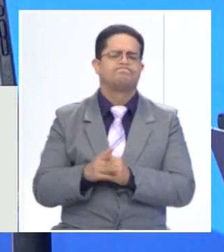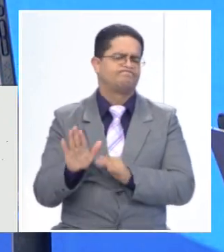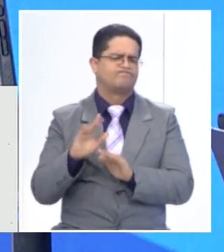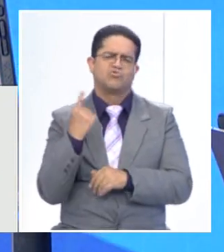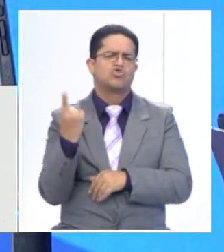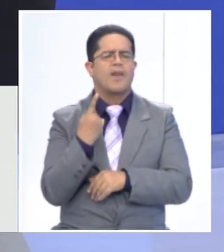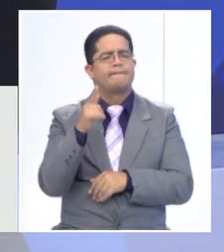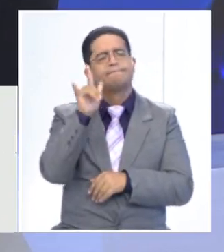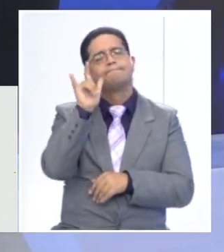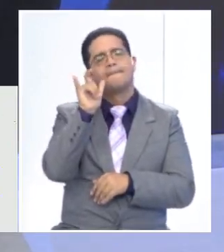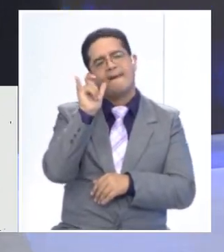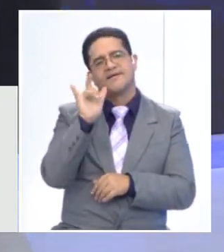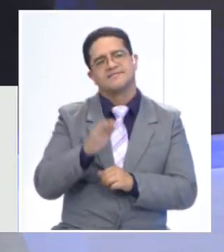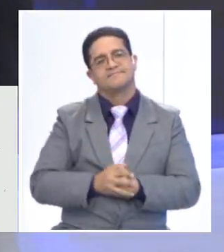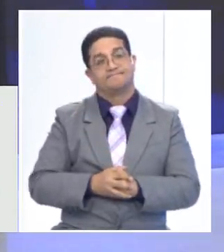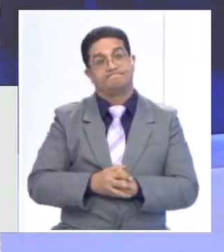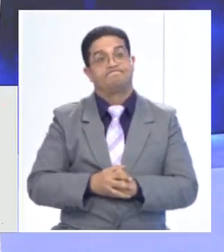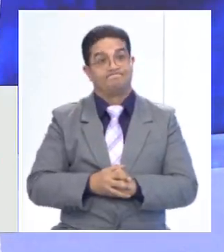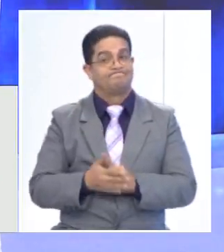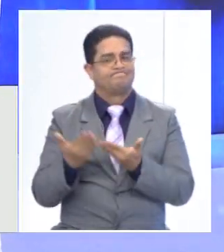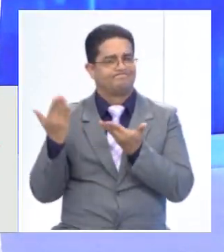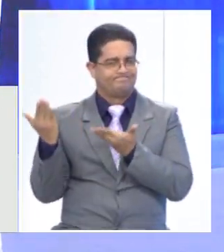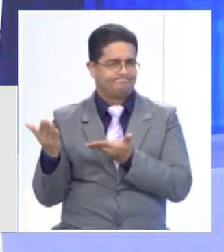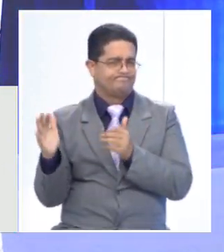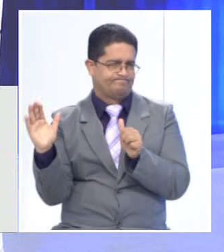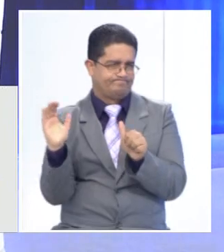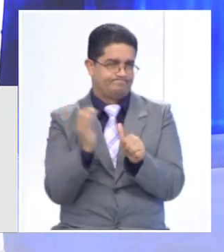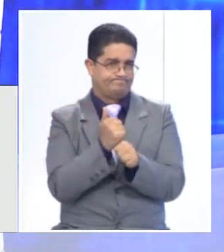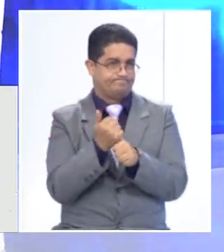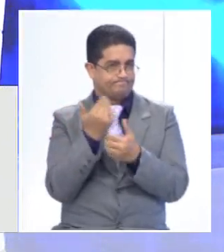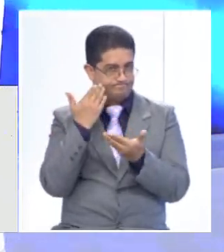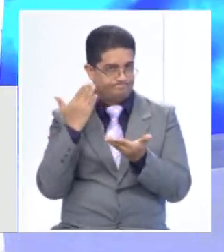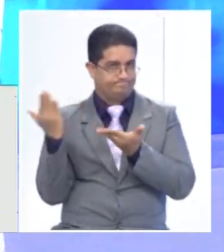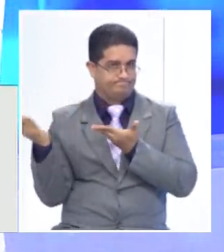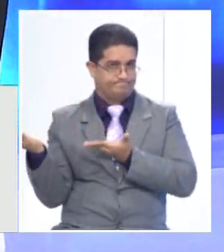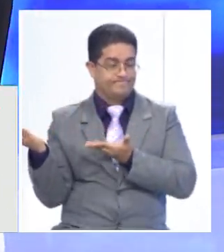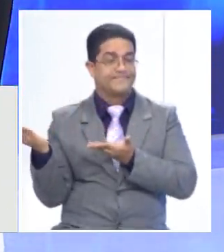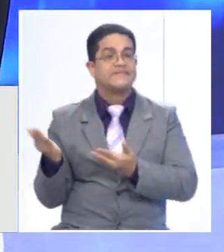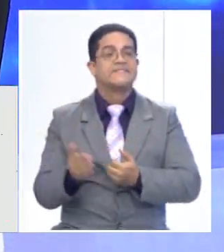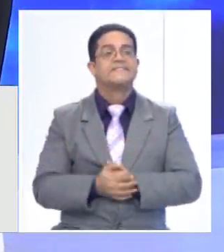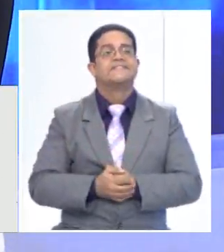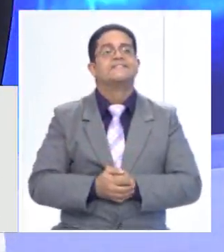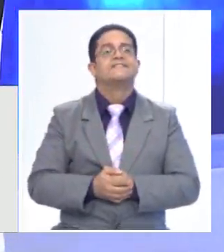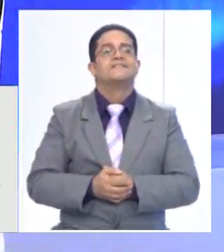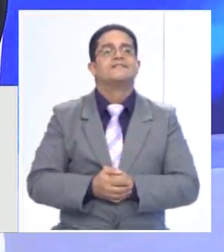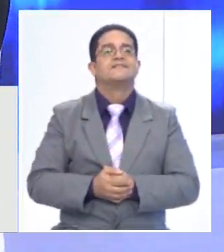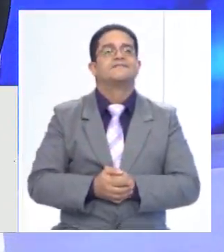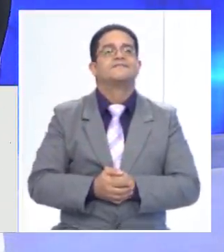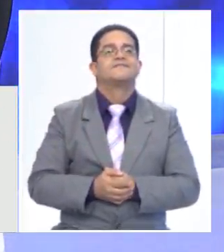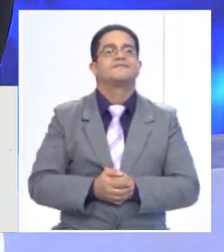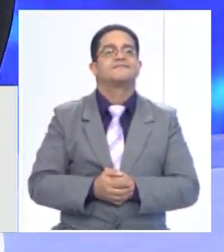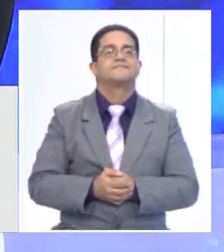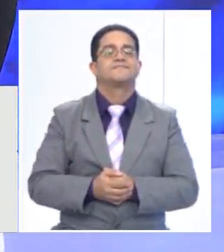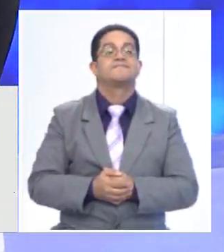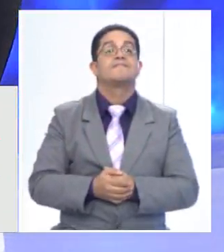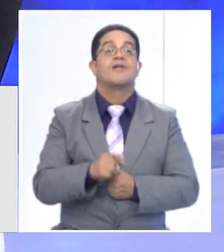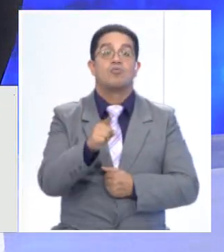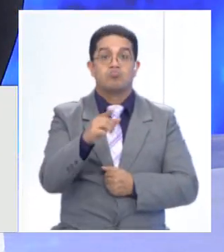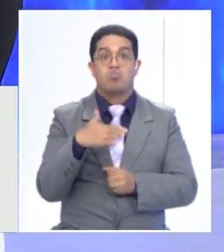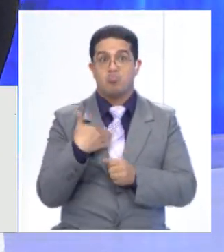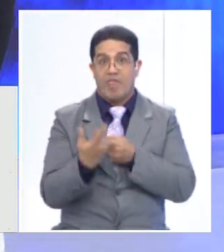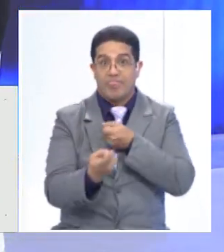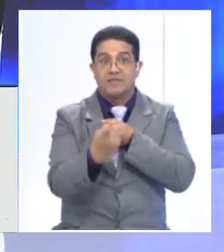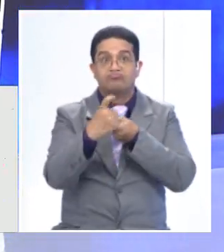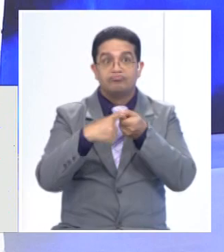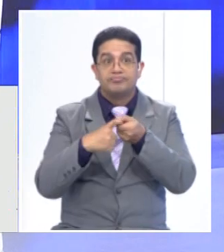sí. Ok. Así la pueden conseguir en redes sociales. En pantalla también está las redes en pantalla para que las puedan